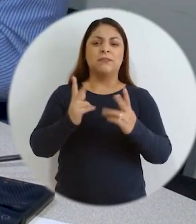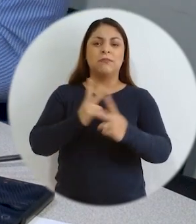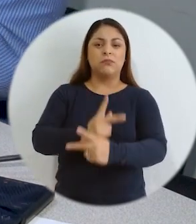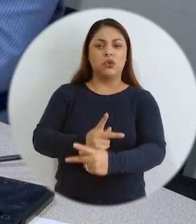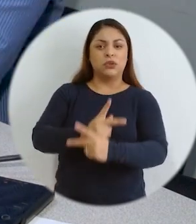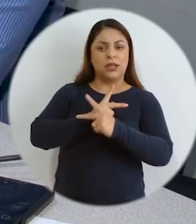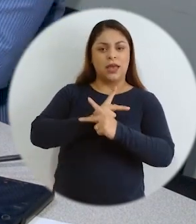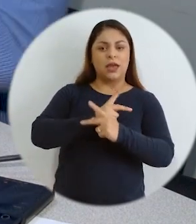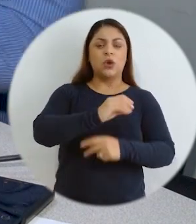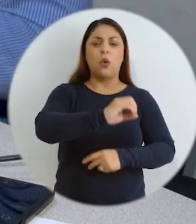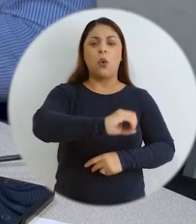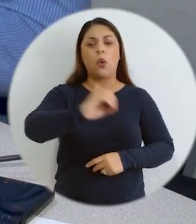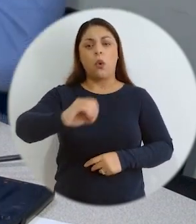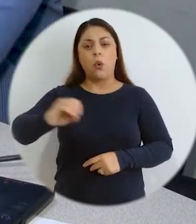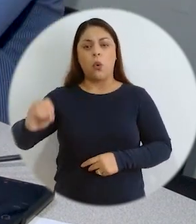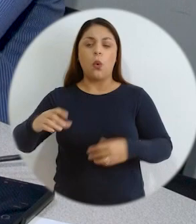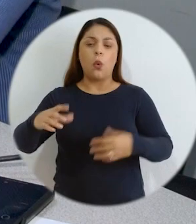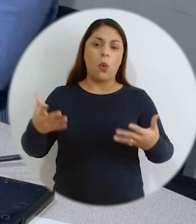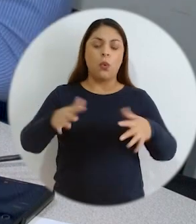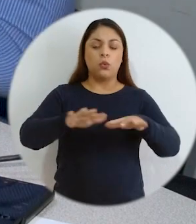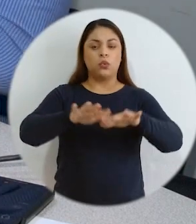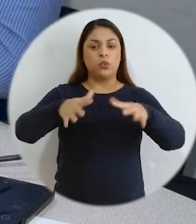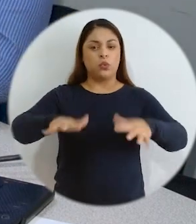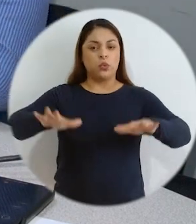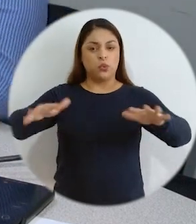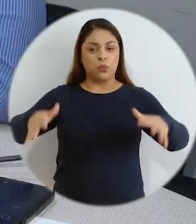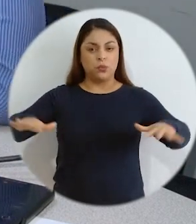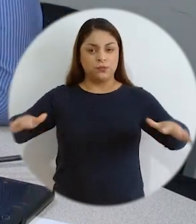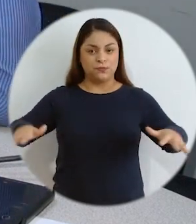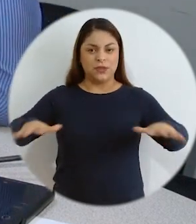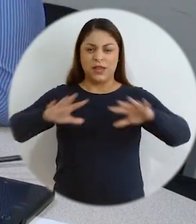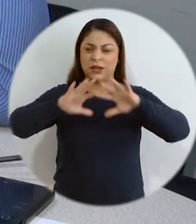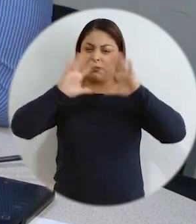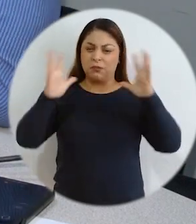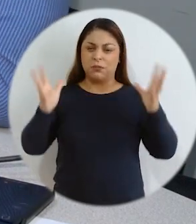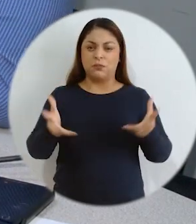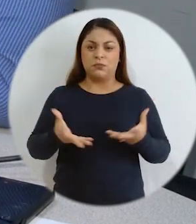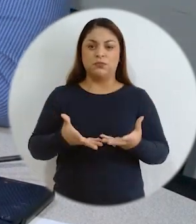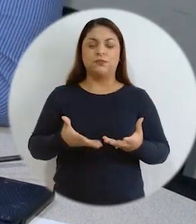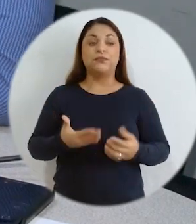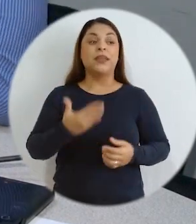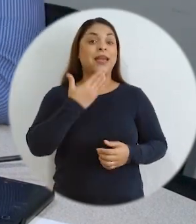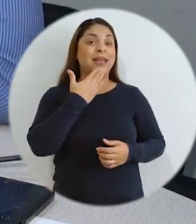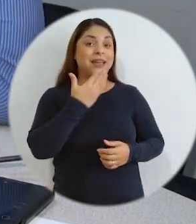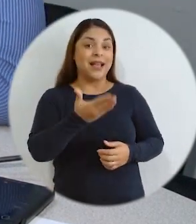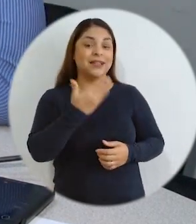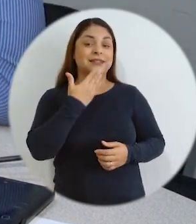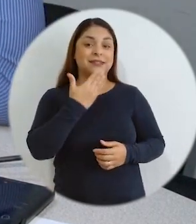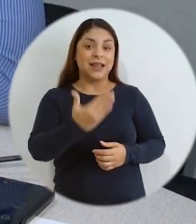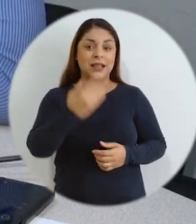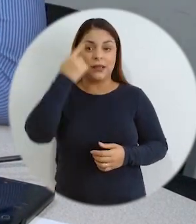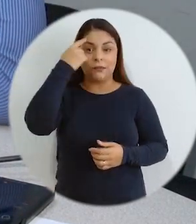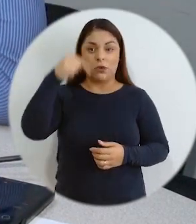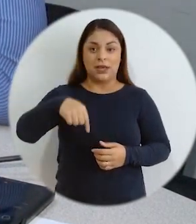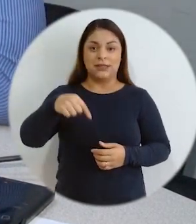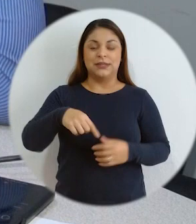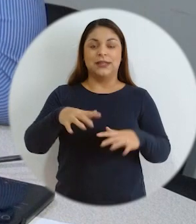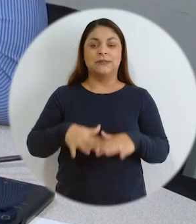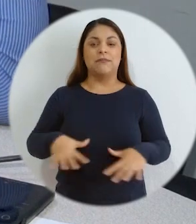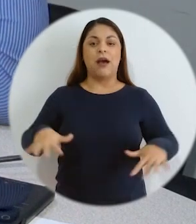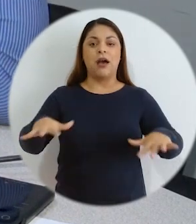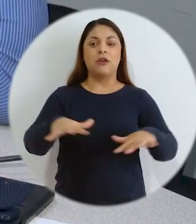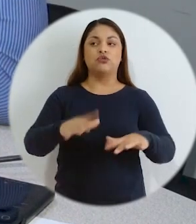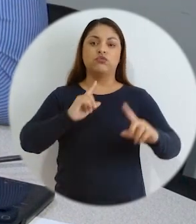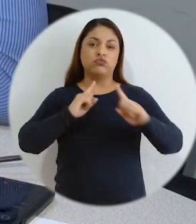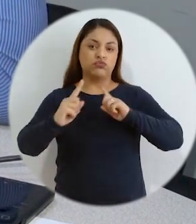esta situación, este panorama de protección que deben tener nuestros mares en todo el mundo? Gracias, Guillermo. Muchas gracias por este